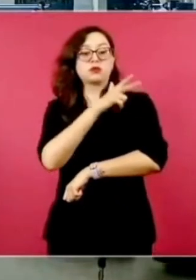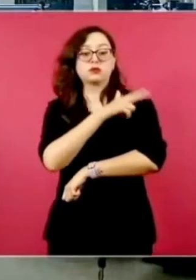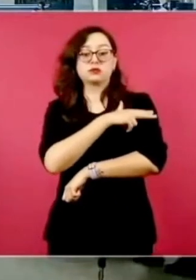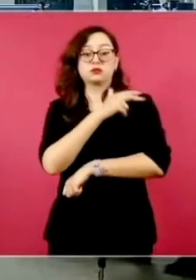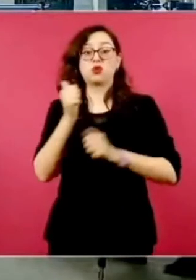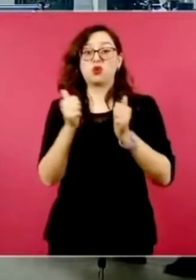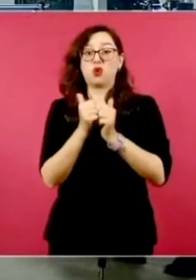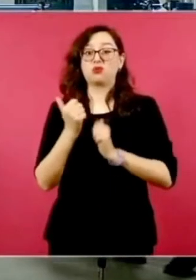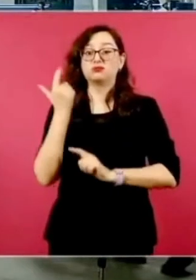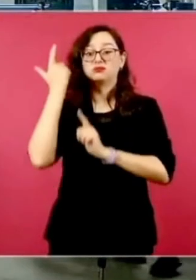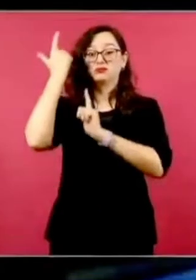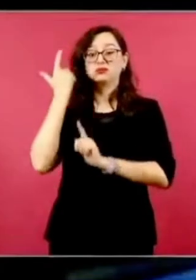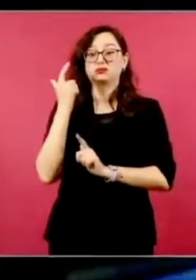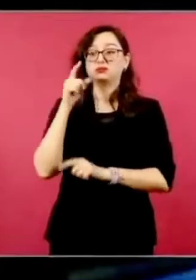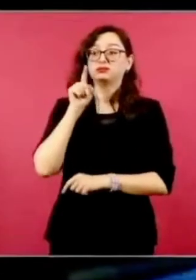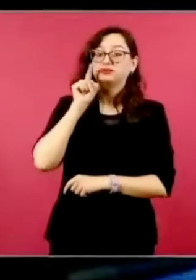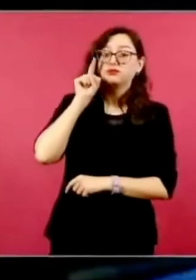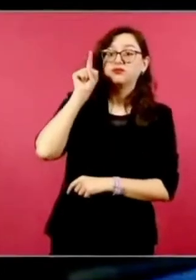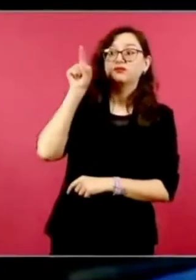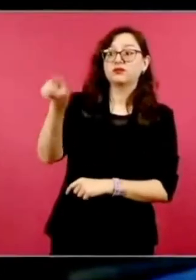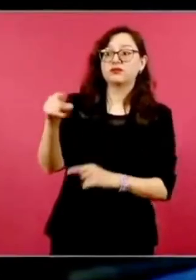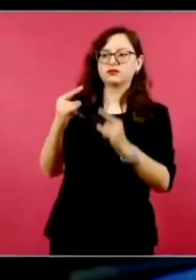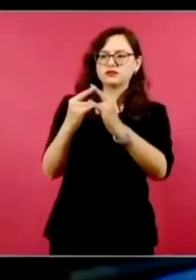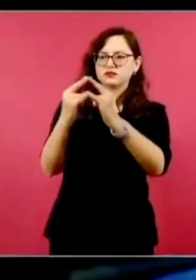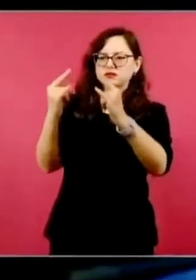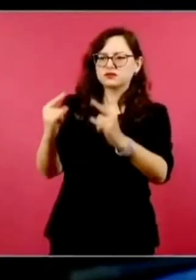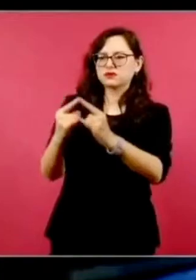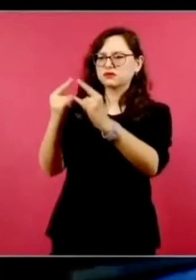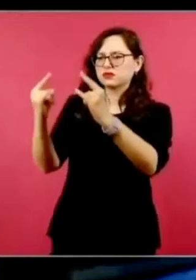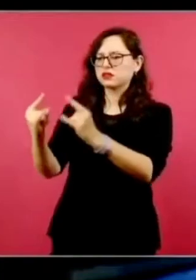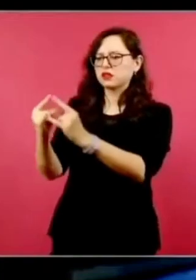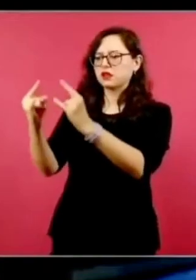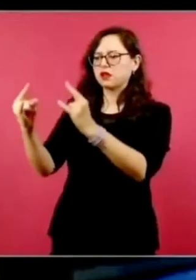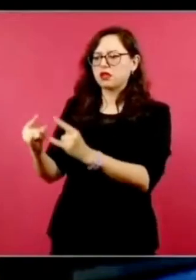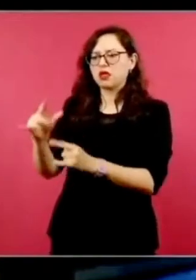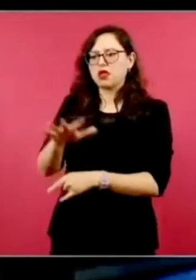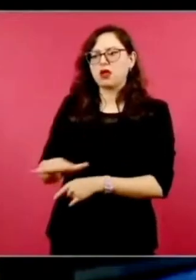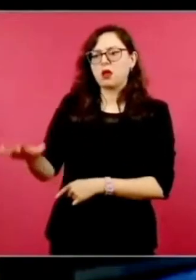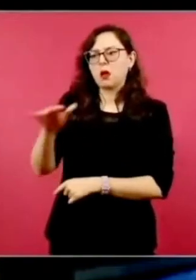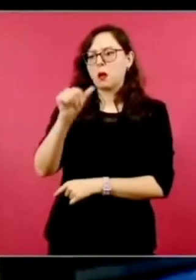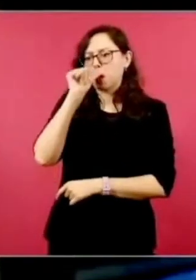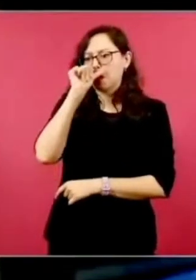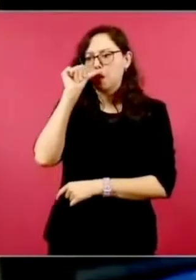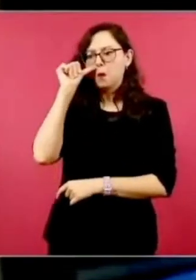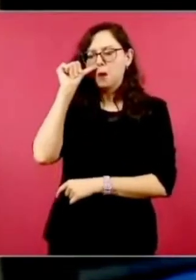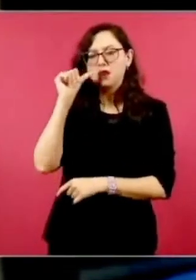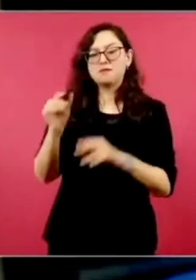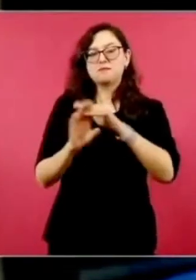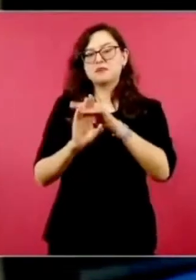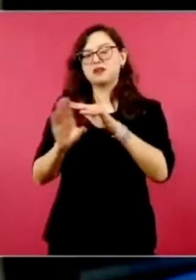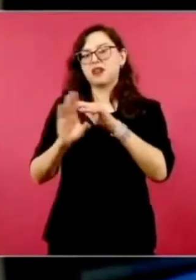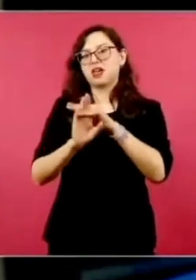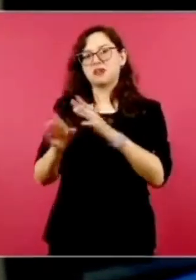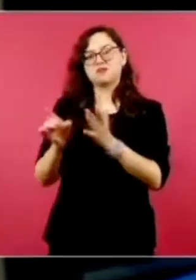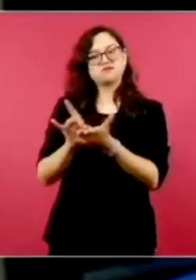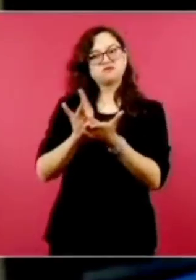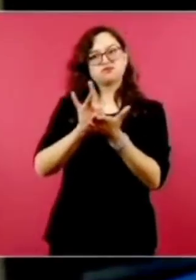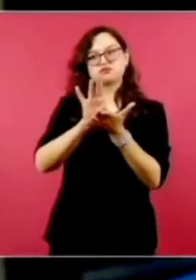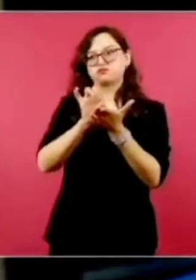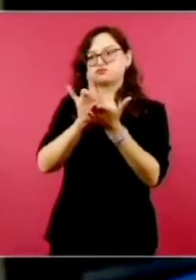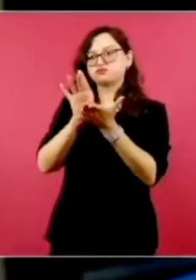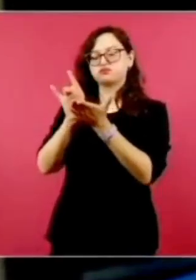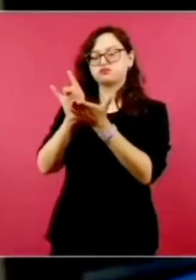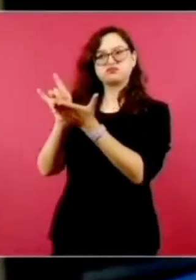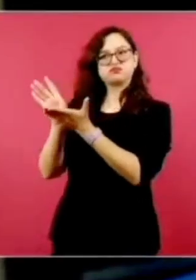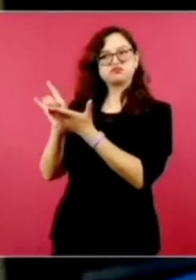para desalojar un campamento en la Colonia Juárez, en la Plaza Gerardo Bruno, de personas migrantes, alrededor de 300